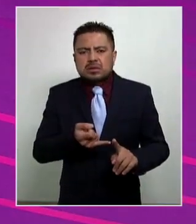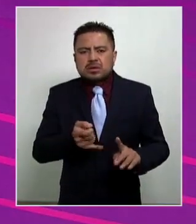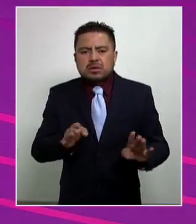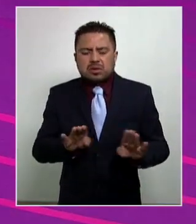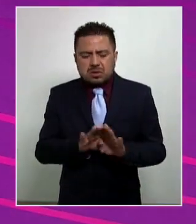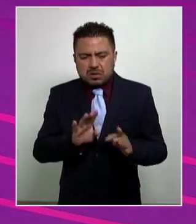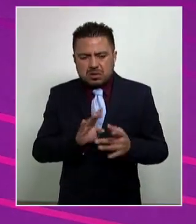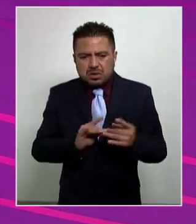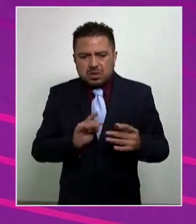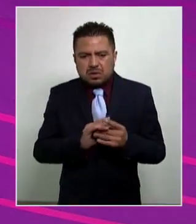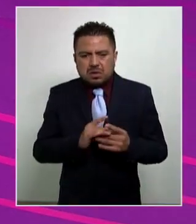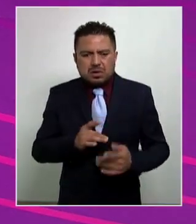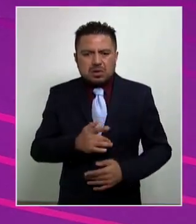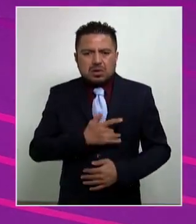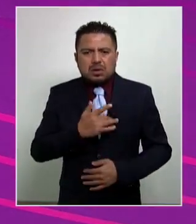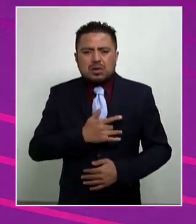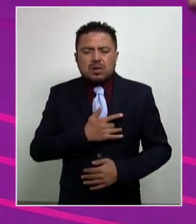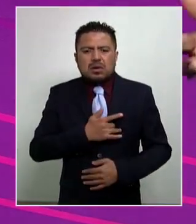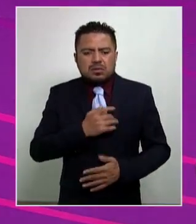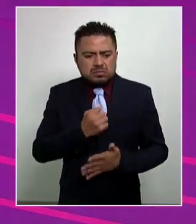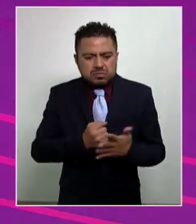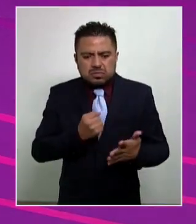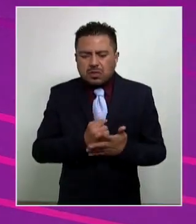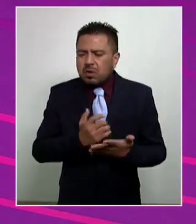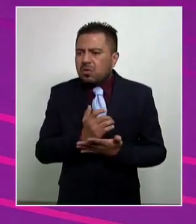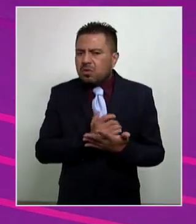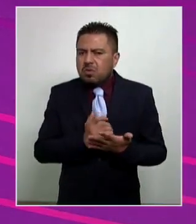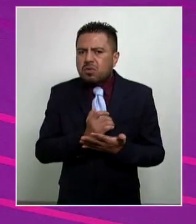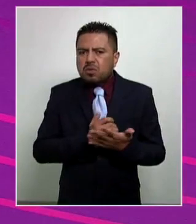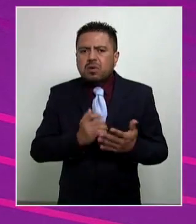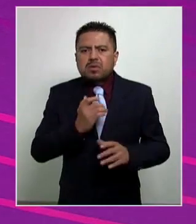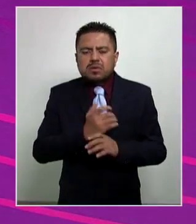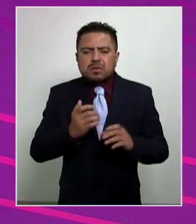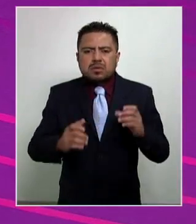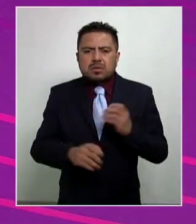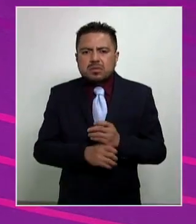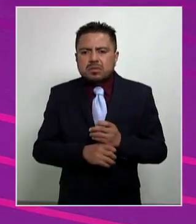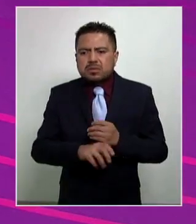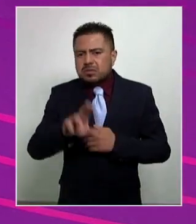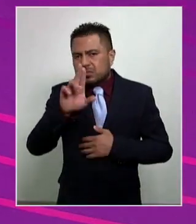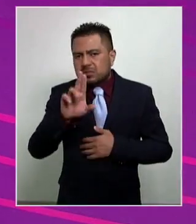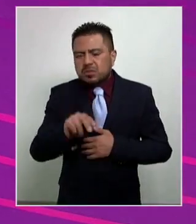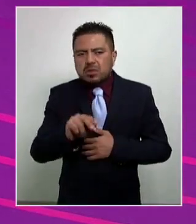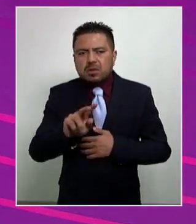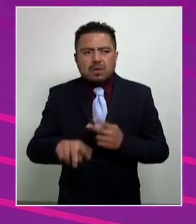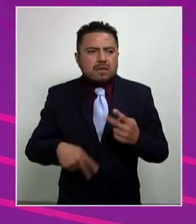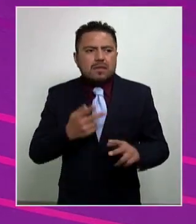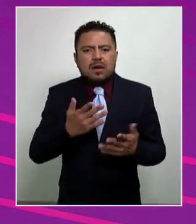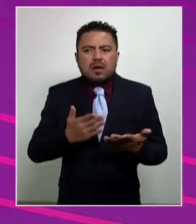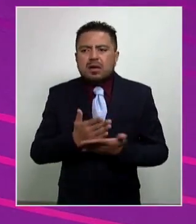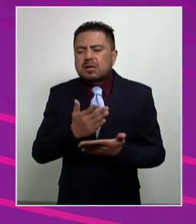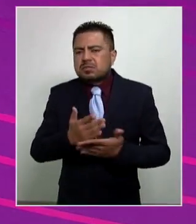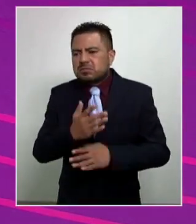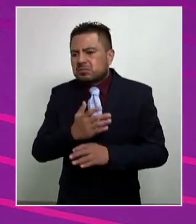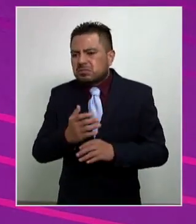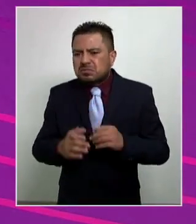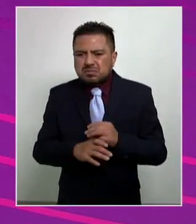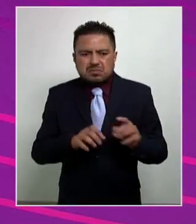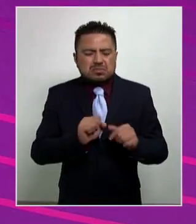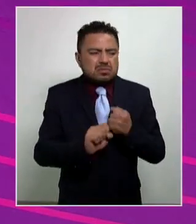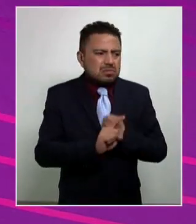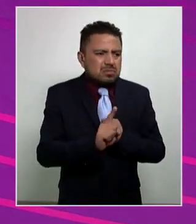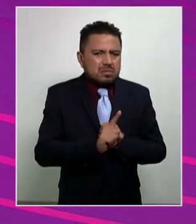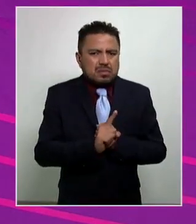Es decir, estamos intentando curar las consecuencias y no vamos a las causas. Y